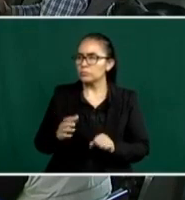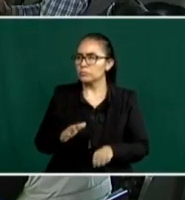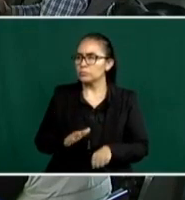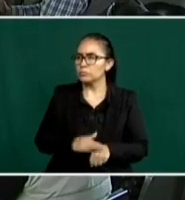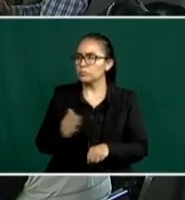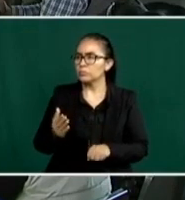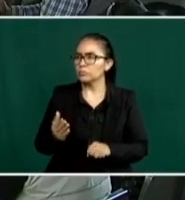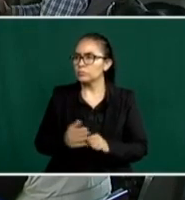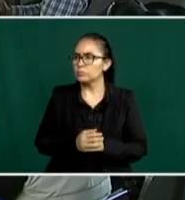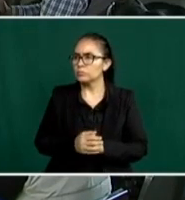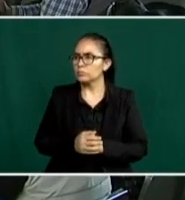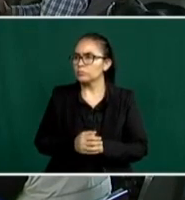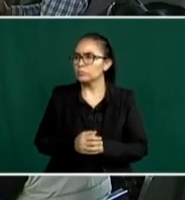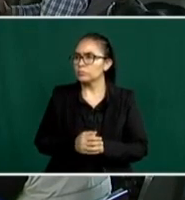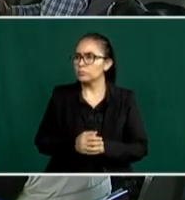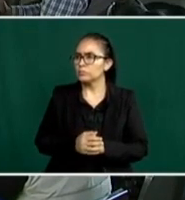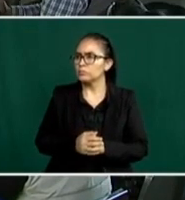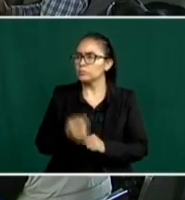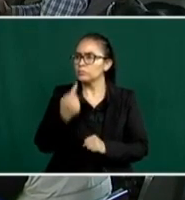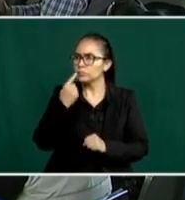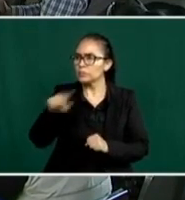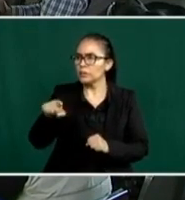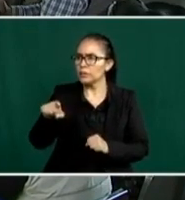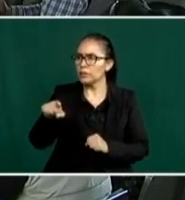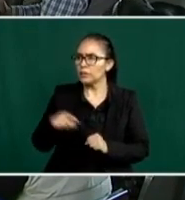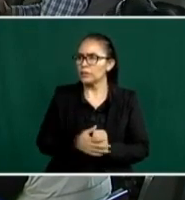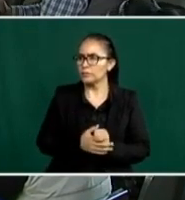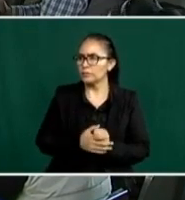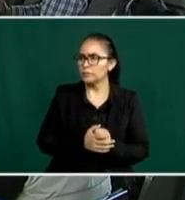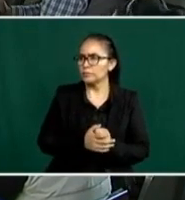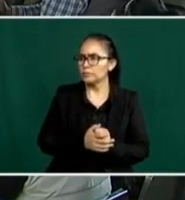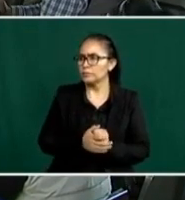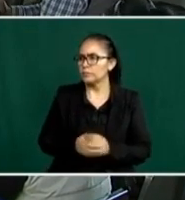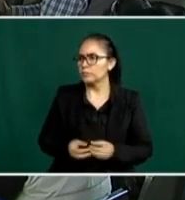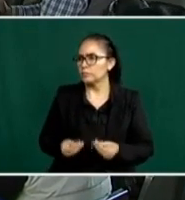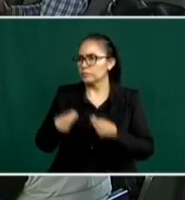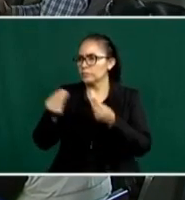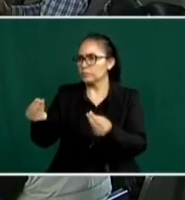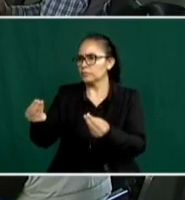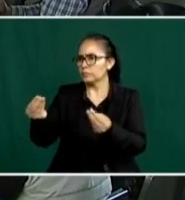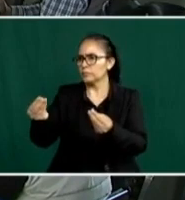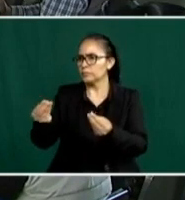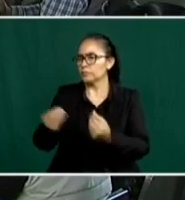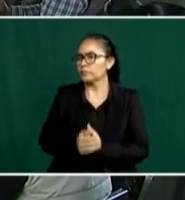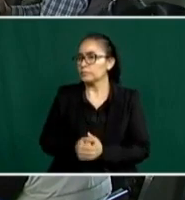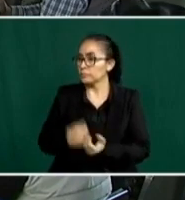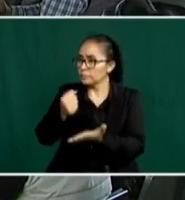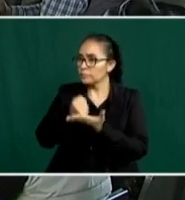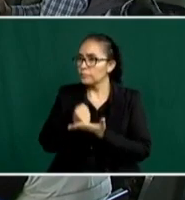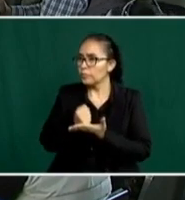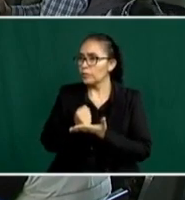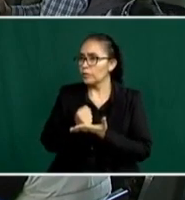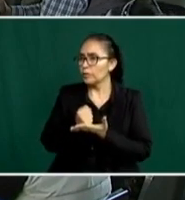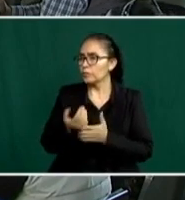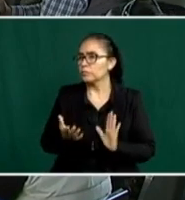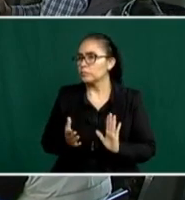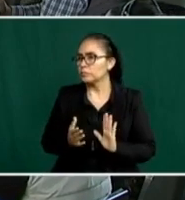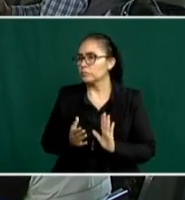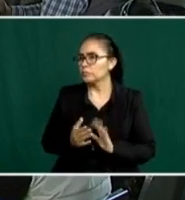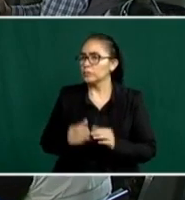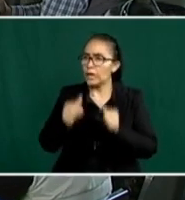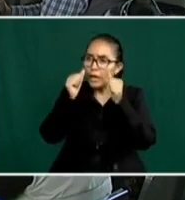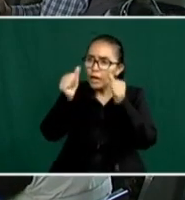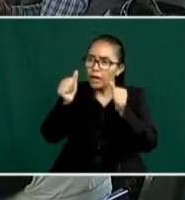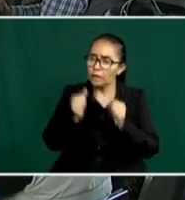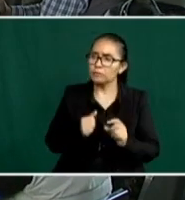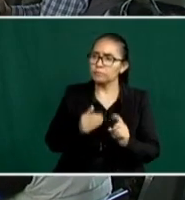agrarias. Entonces, la queja que a través de mí se le da a usted para que nos ayude como una denuncia ciudadana, pues